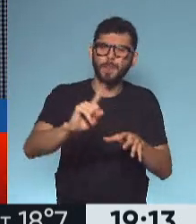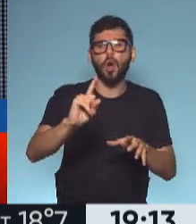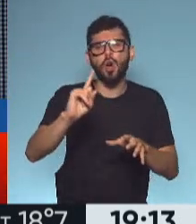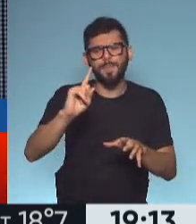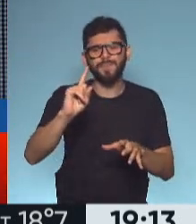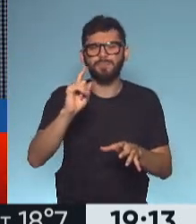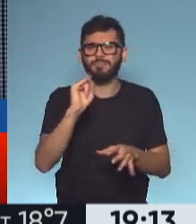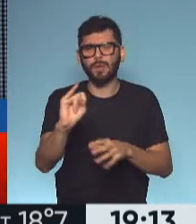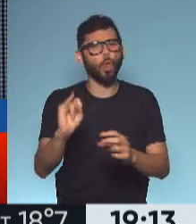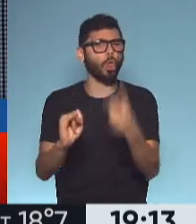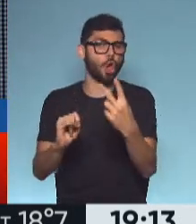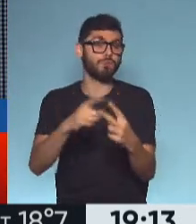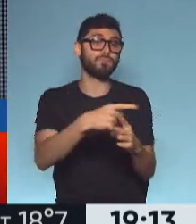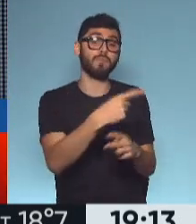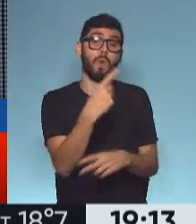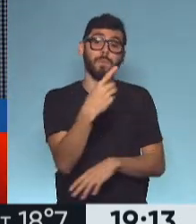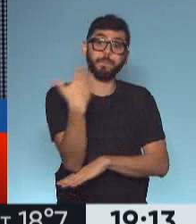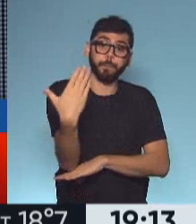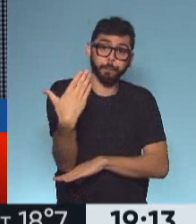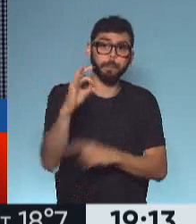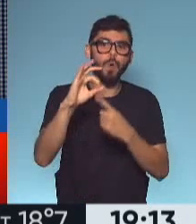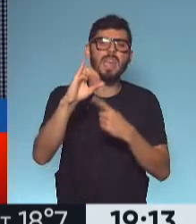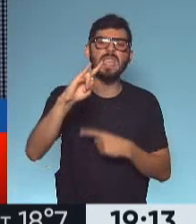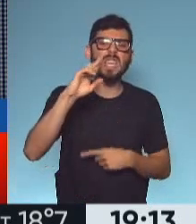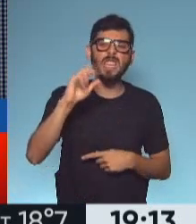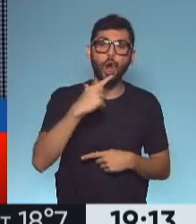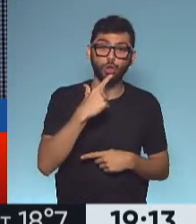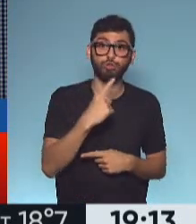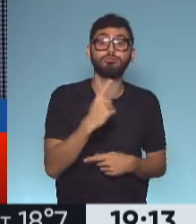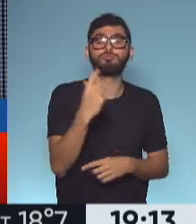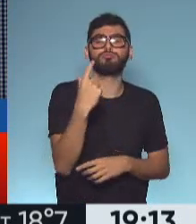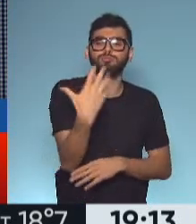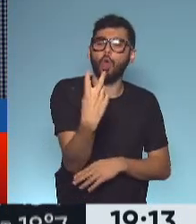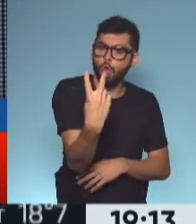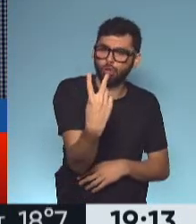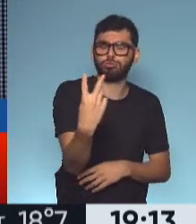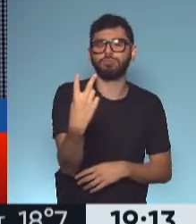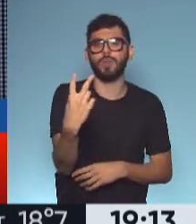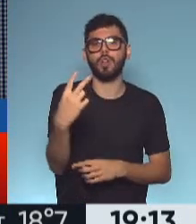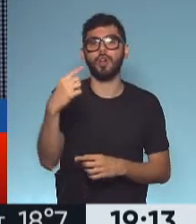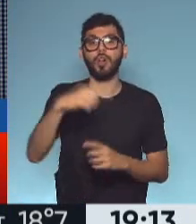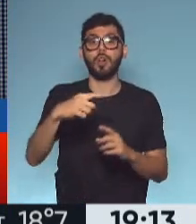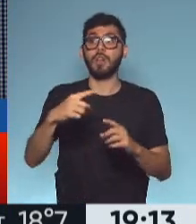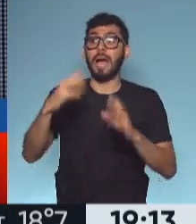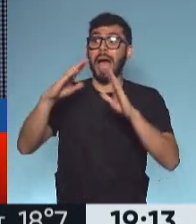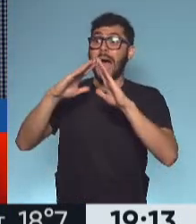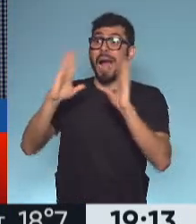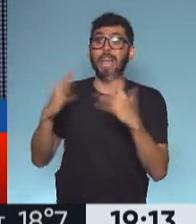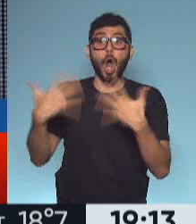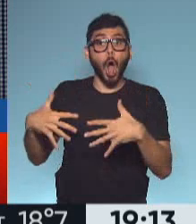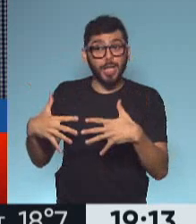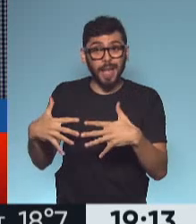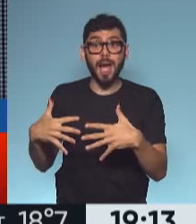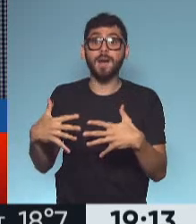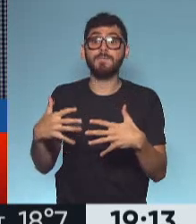cosas a destacar de lo que escuchábamos recién de Fernán Quirós. La primera es que es verdad, la ciudad hoy llevó a la Casa Rosada esta idea de, bueno, estamos en una